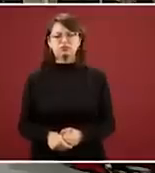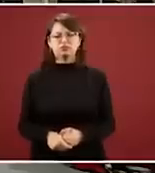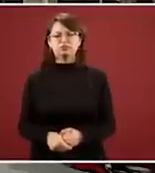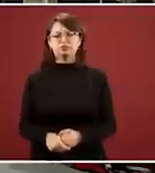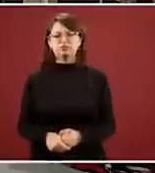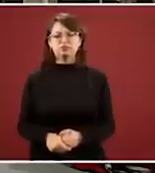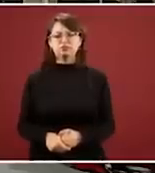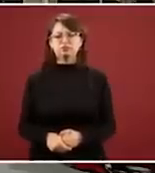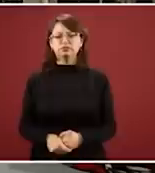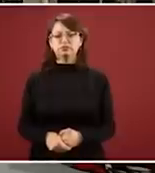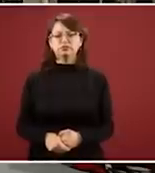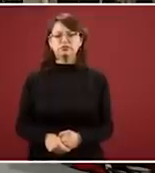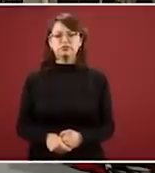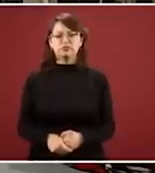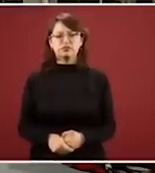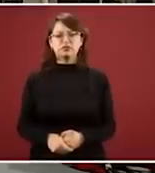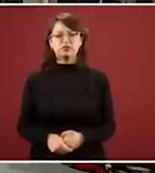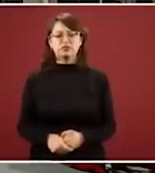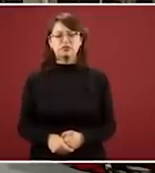Es que se tiene,